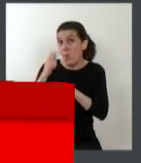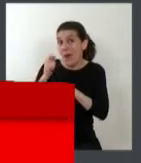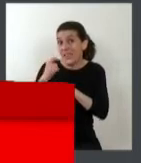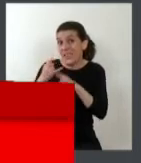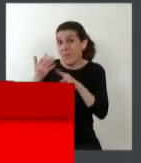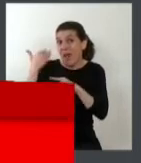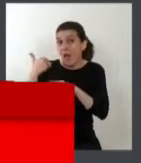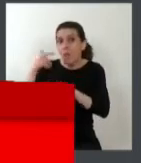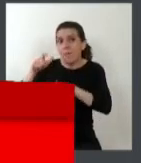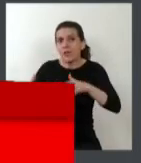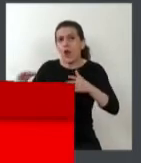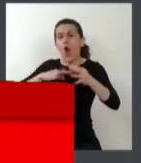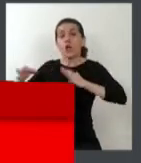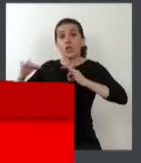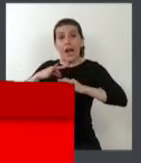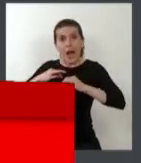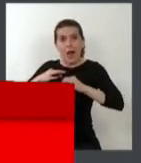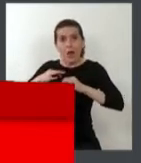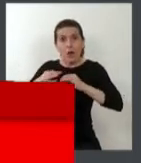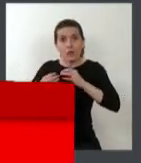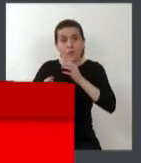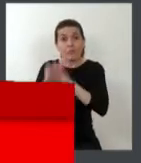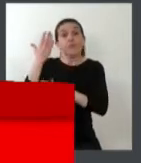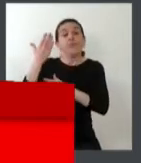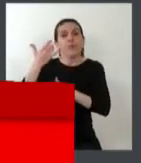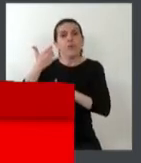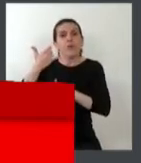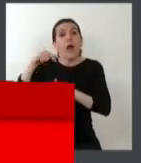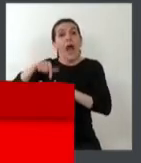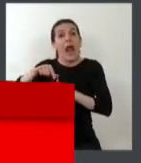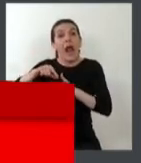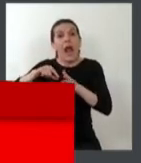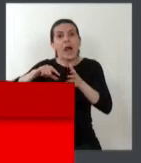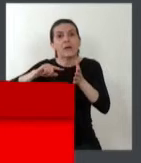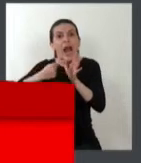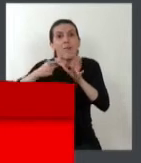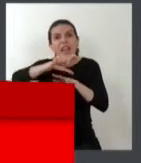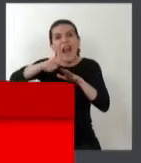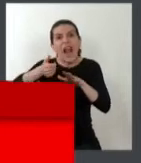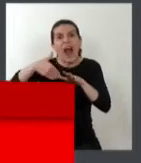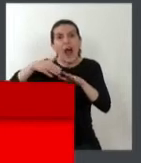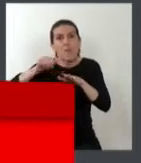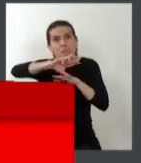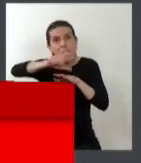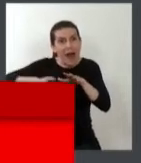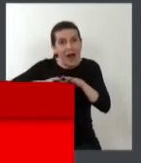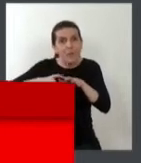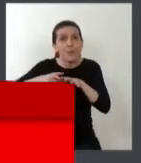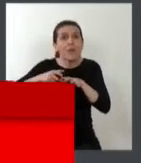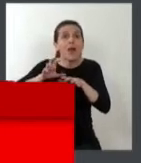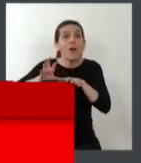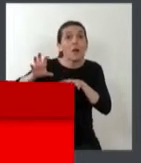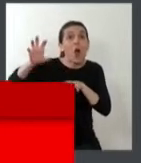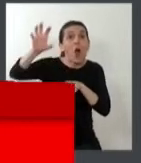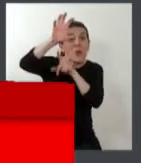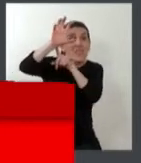nuevos casos estaban en el AMBA. En las otras provincias era solo el